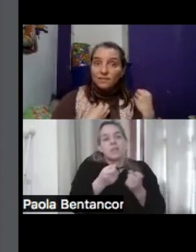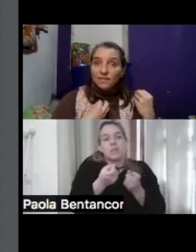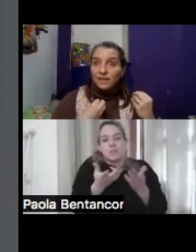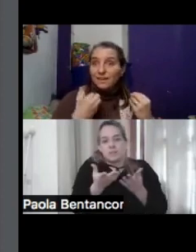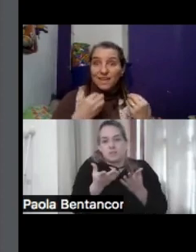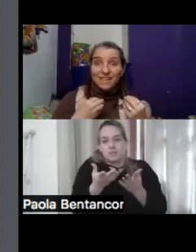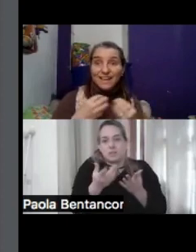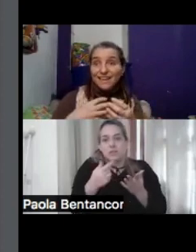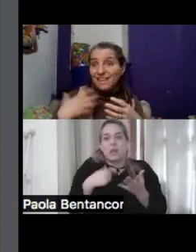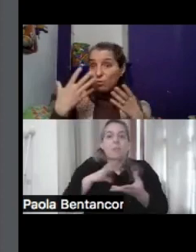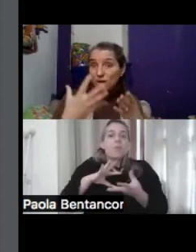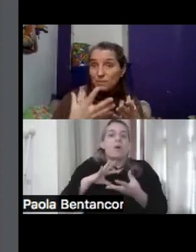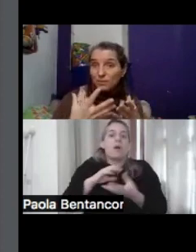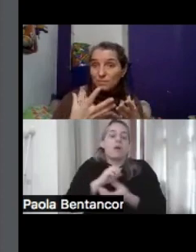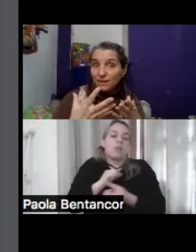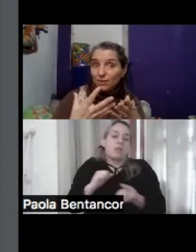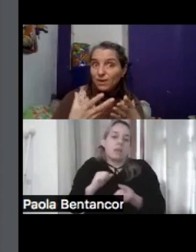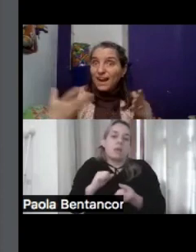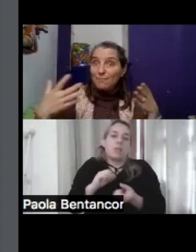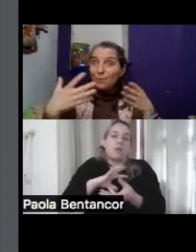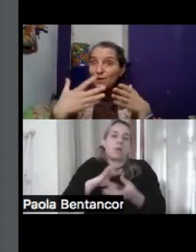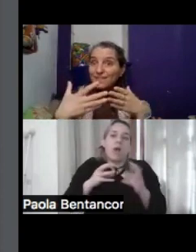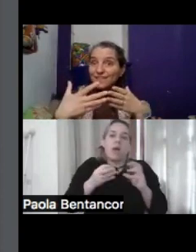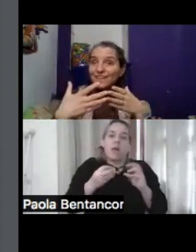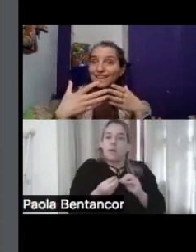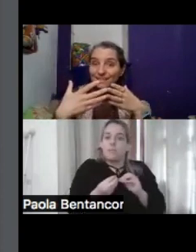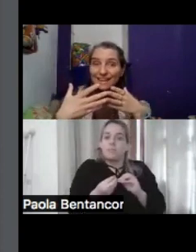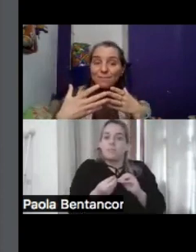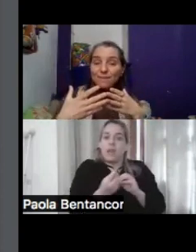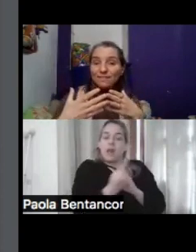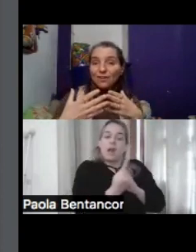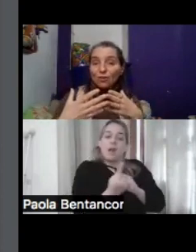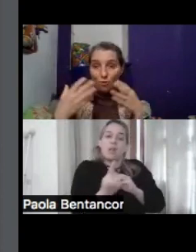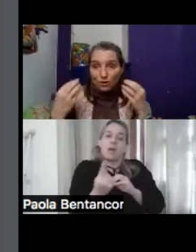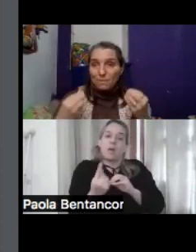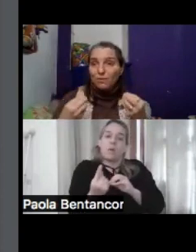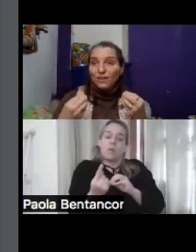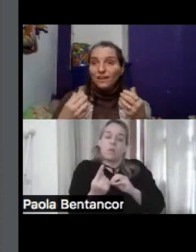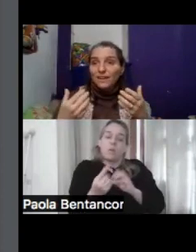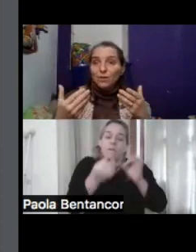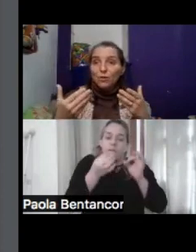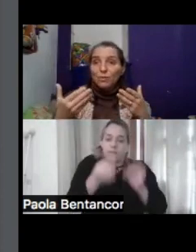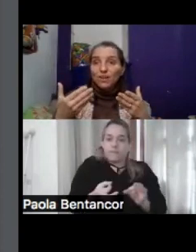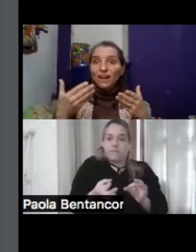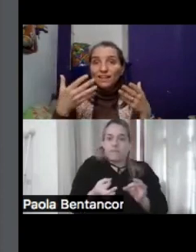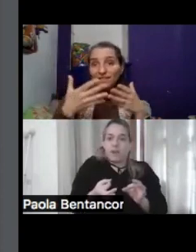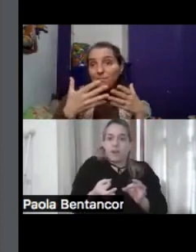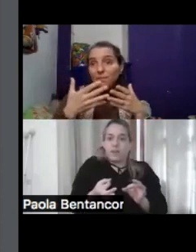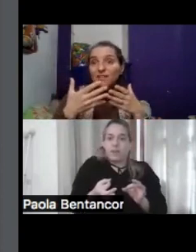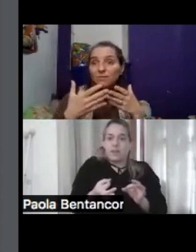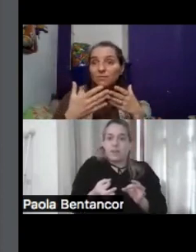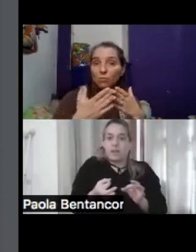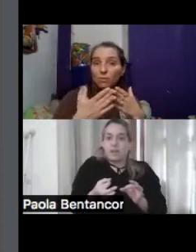intervenciones mías, ¿sí?, dedicadas a una persona en particular, a poder realmente, como corresponde en la terapia ocupacional, desempeñarse en